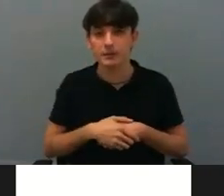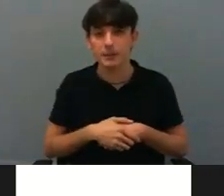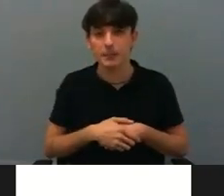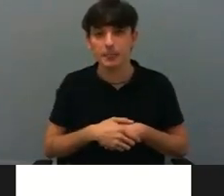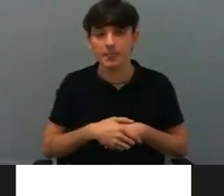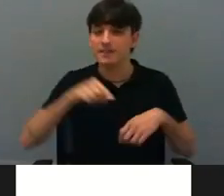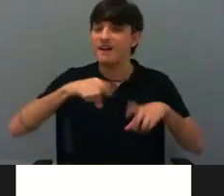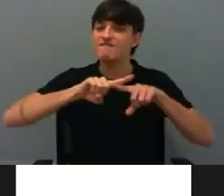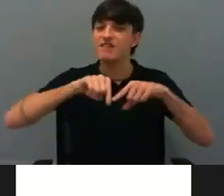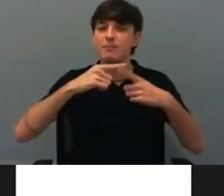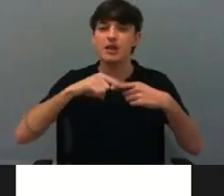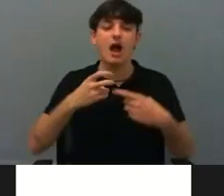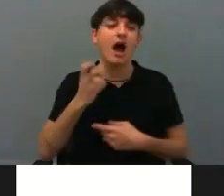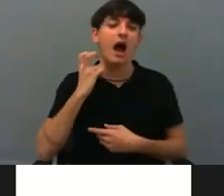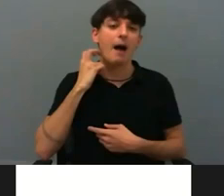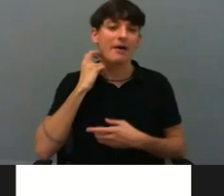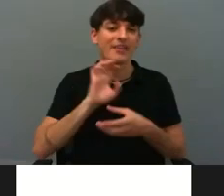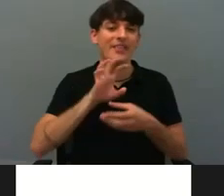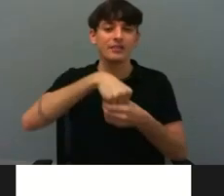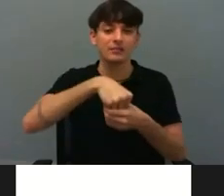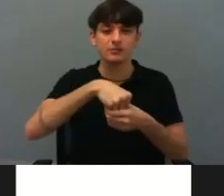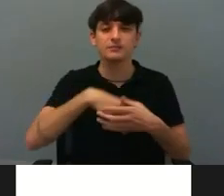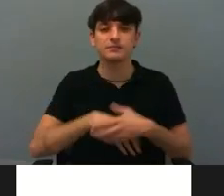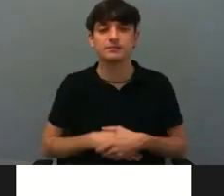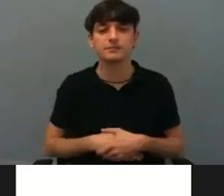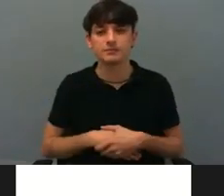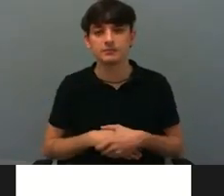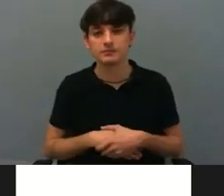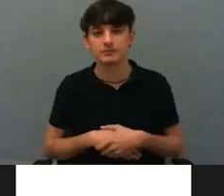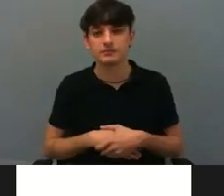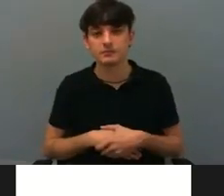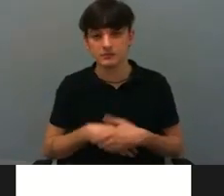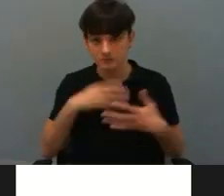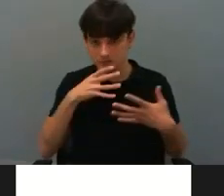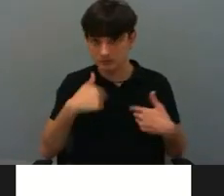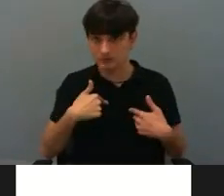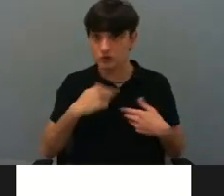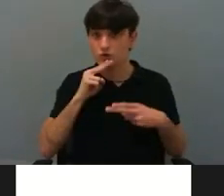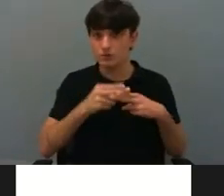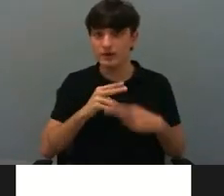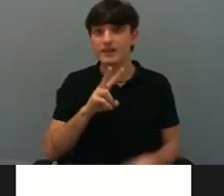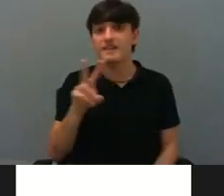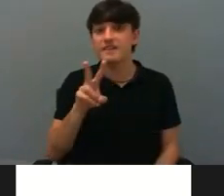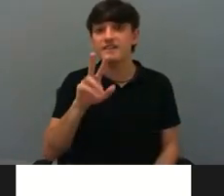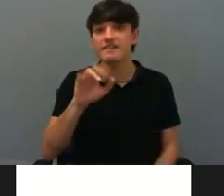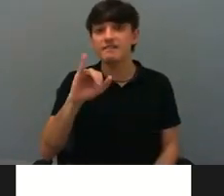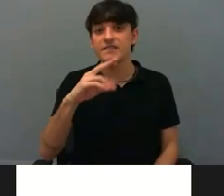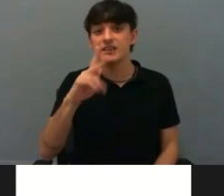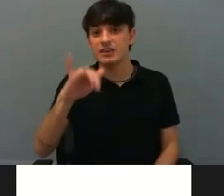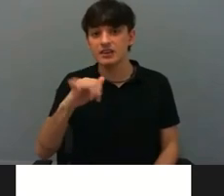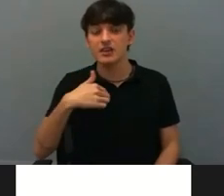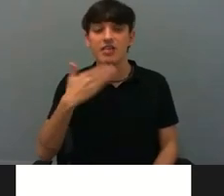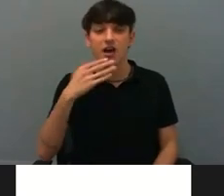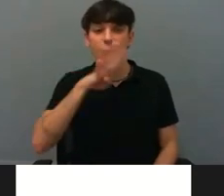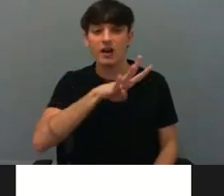familia que es Aspace. Y bueno, pues sin más, doy comienzo. Mi nombre es Vicky, como ya has dicho, tengo 42 años y